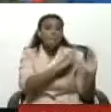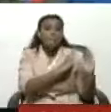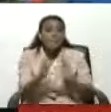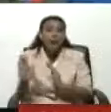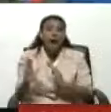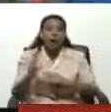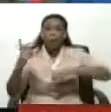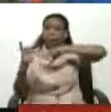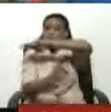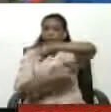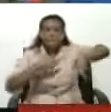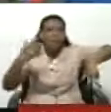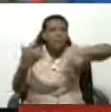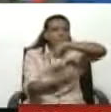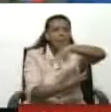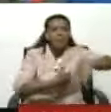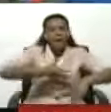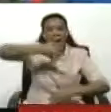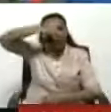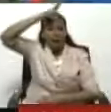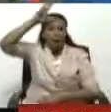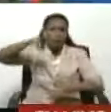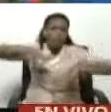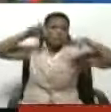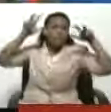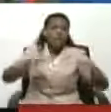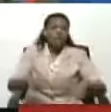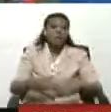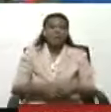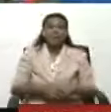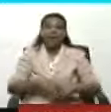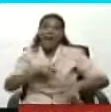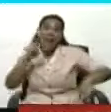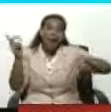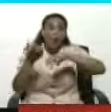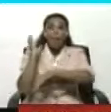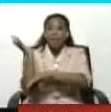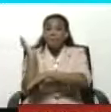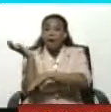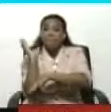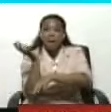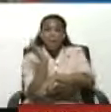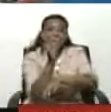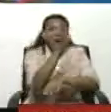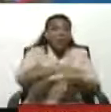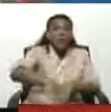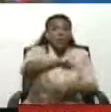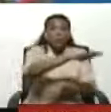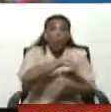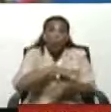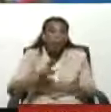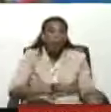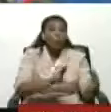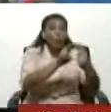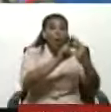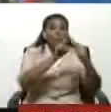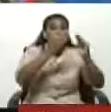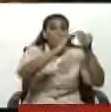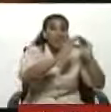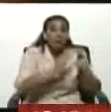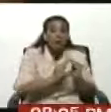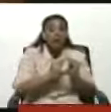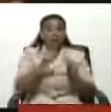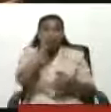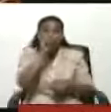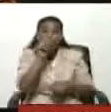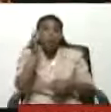el huracán comunero del gallo pinto, presidente. Y hemos ido a muchas asambleas de todo el país y al reencuentro con muchos